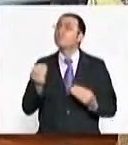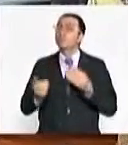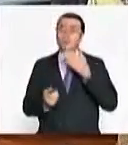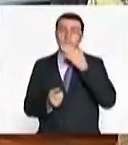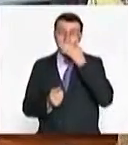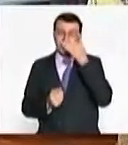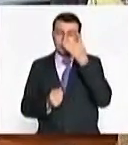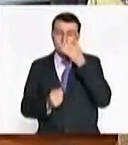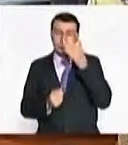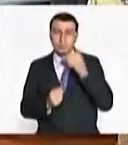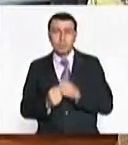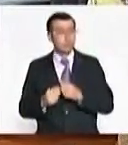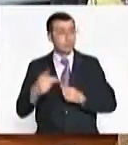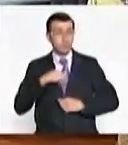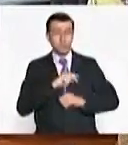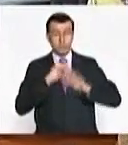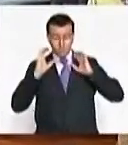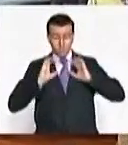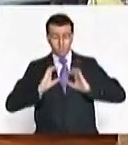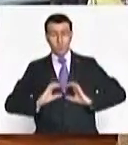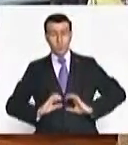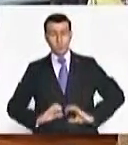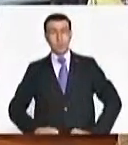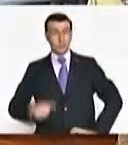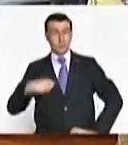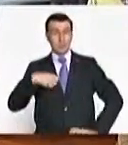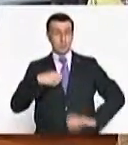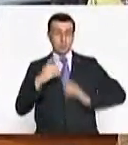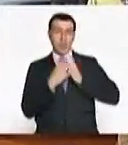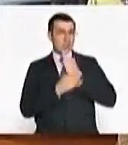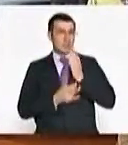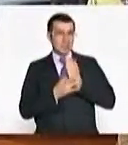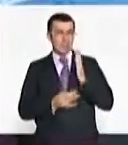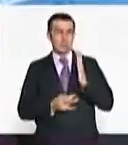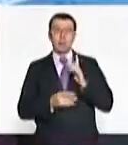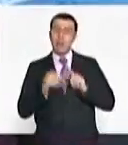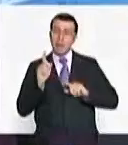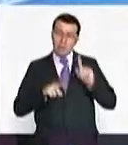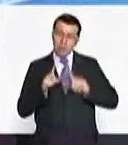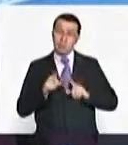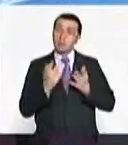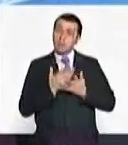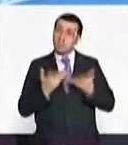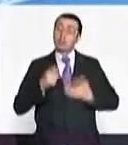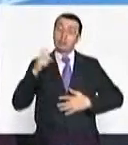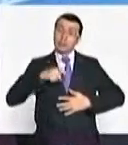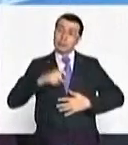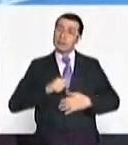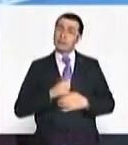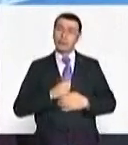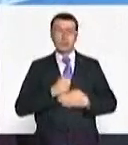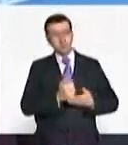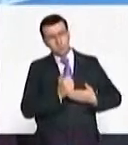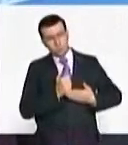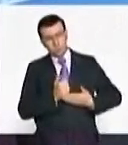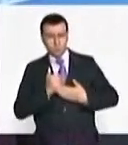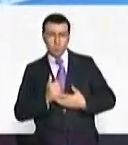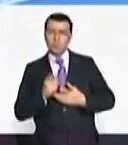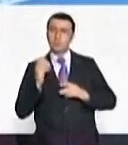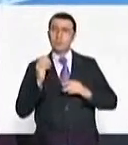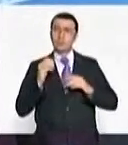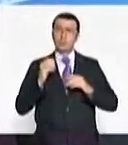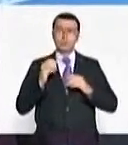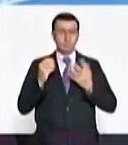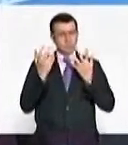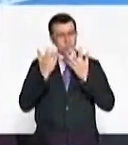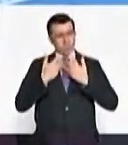que almacenamos en nuestro cuerpo, hasta cierto punto es una grasa que es necesaria porque tiene ciertas funciones metabólicas y hormonales, pero cuando